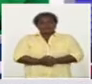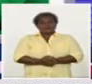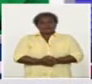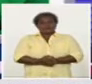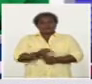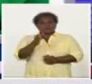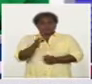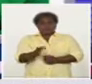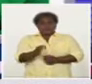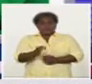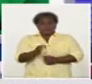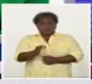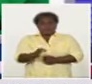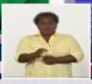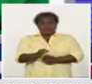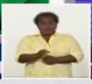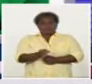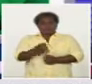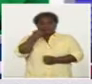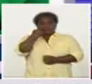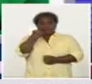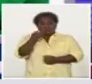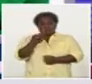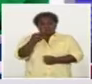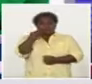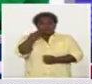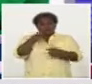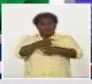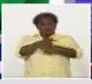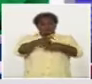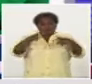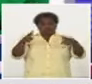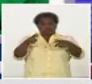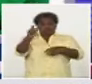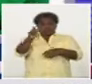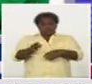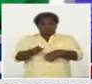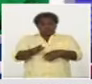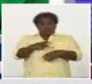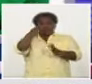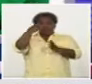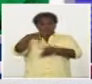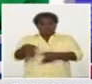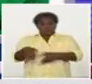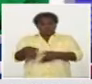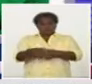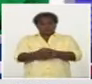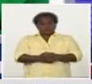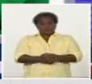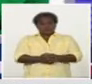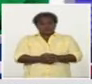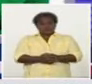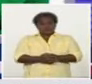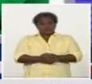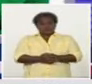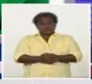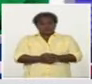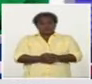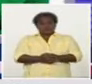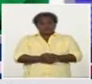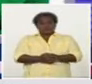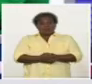vuelto, teniendo en cuenta el incremento del número de casos, teniendo en cuenta a veces